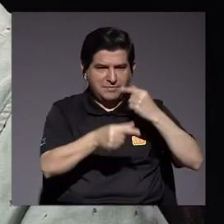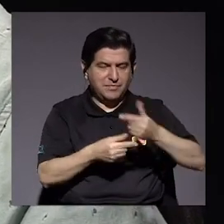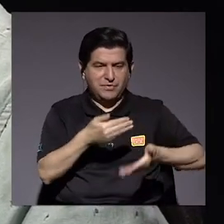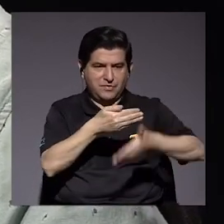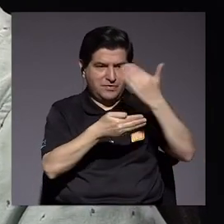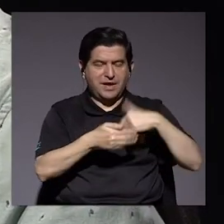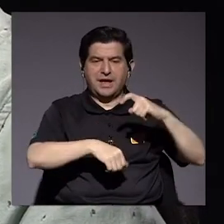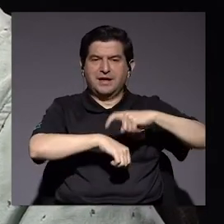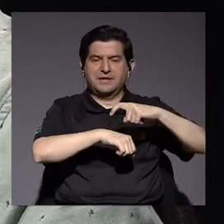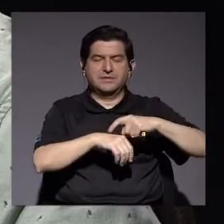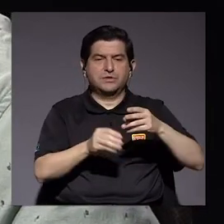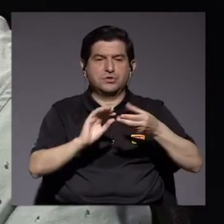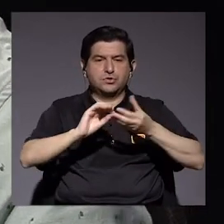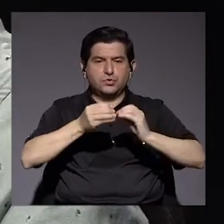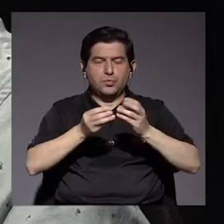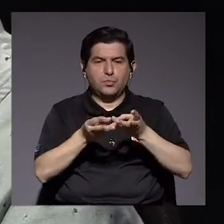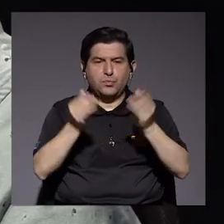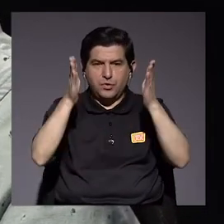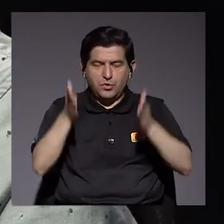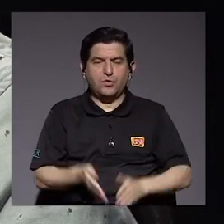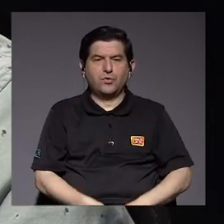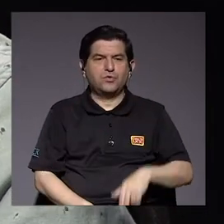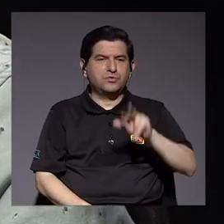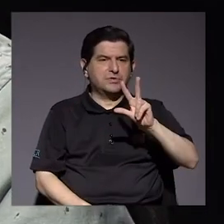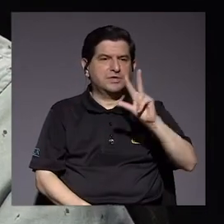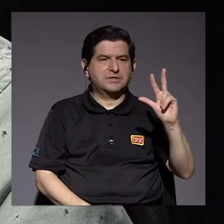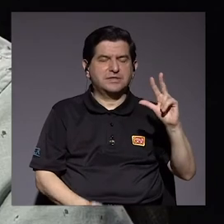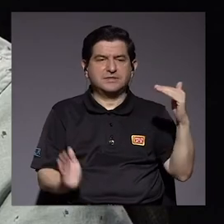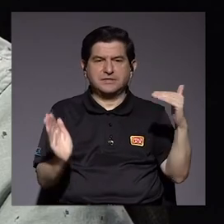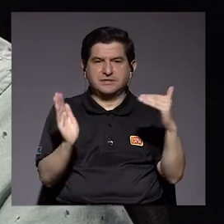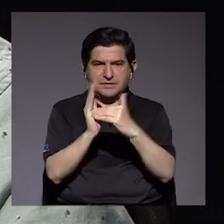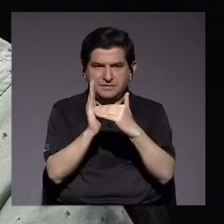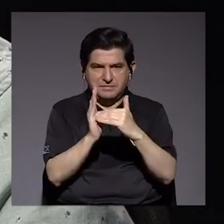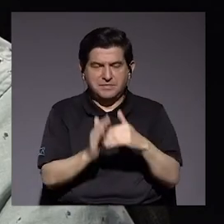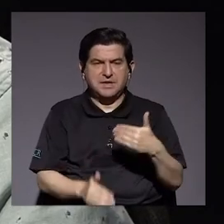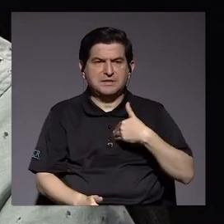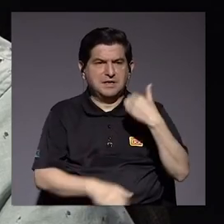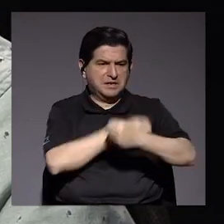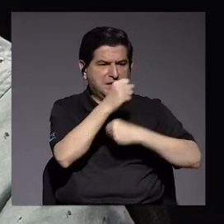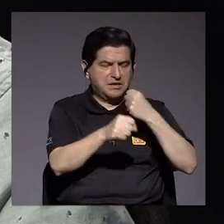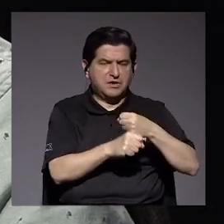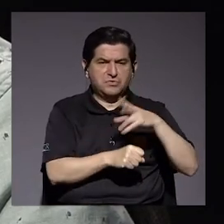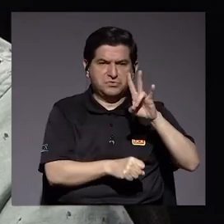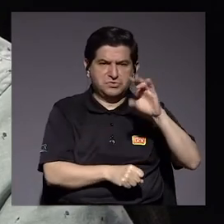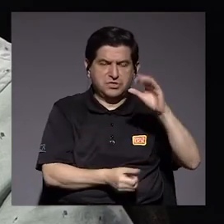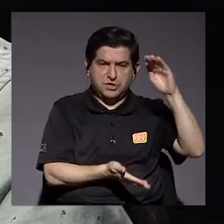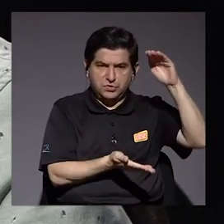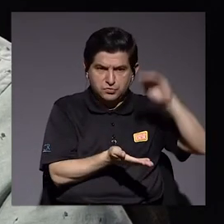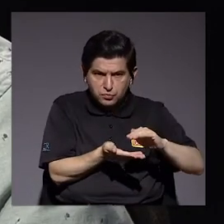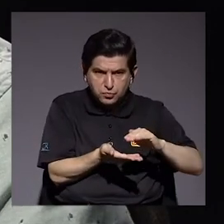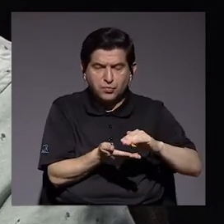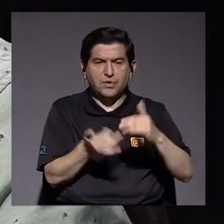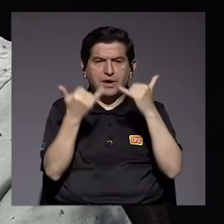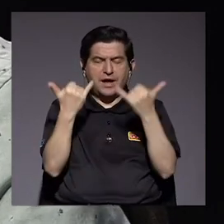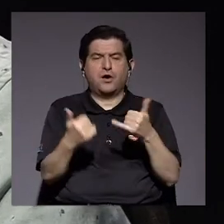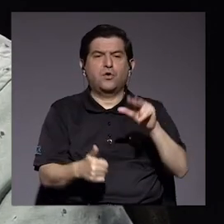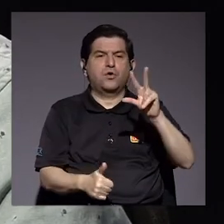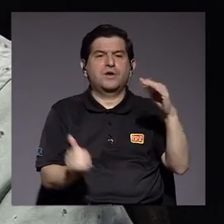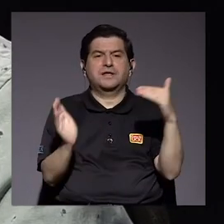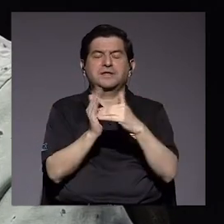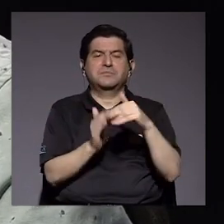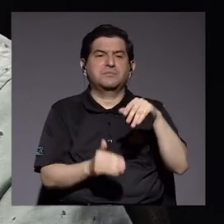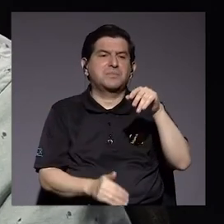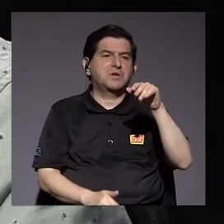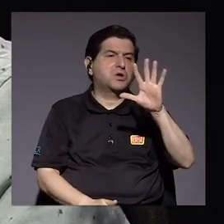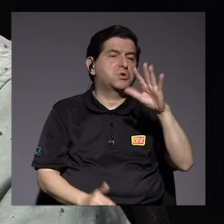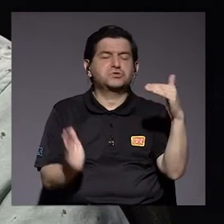dando. El número de productores bajó de unos 33,000 que se llegó en los años 70, al día de hoy que tenemos 3,000,